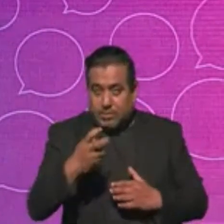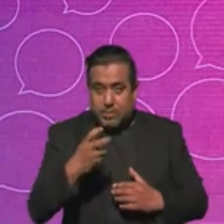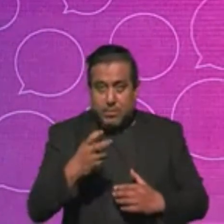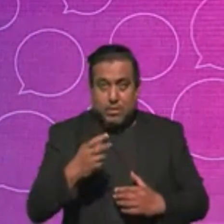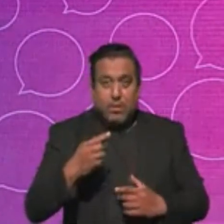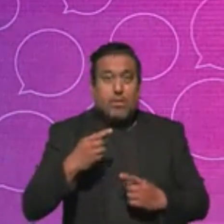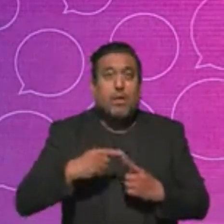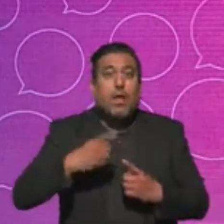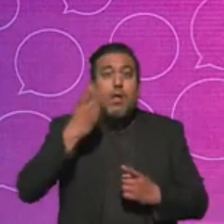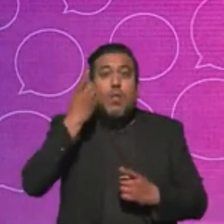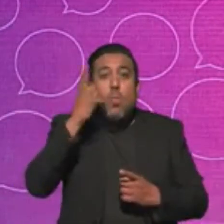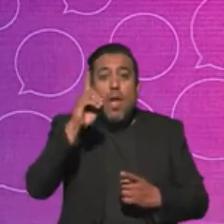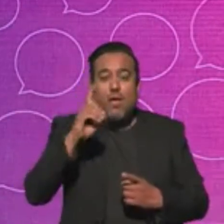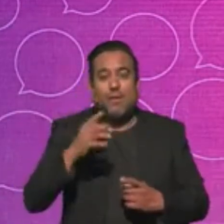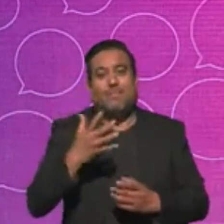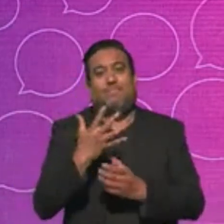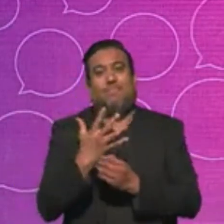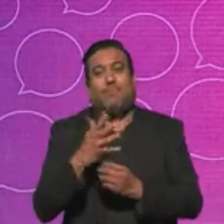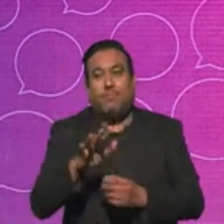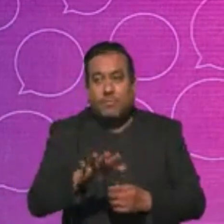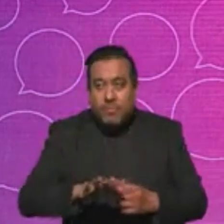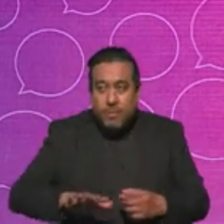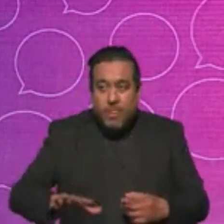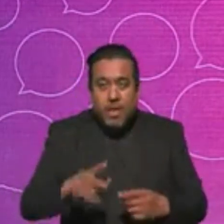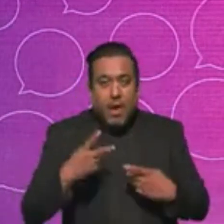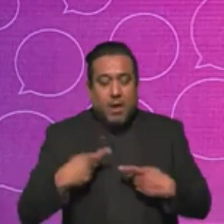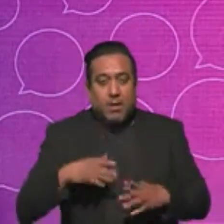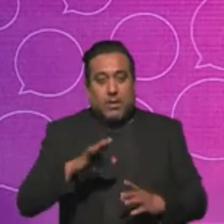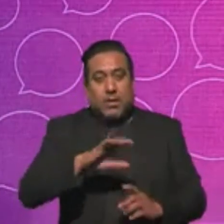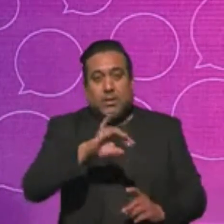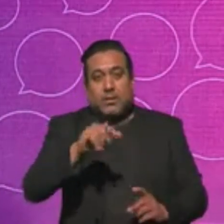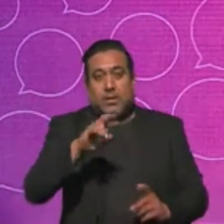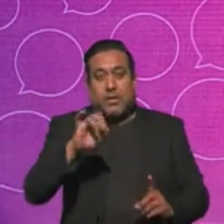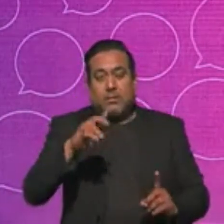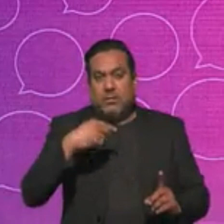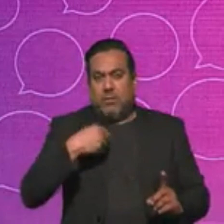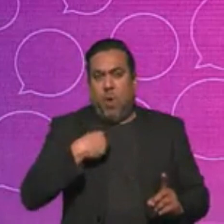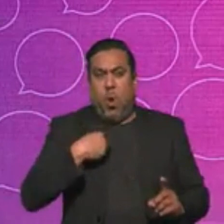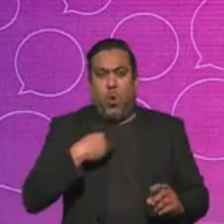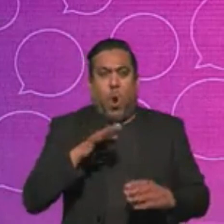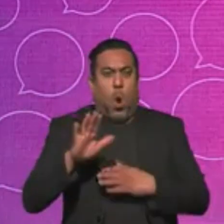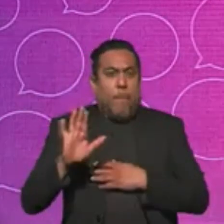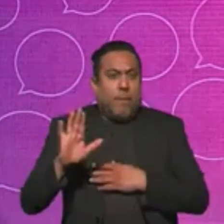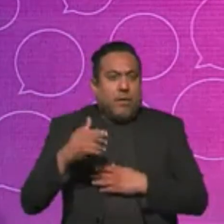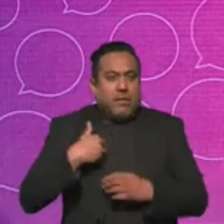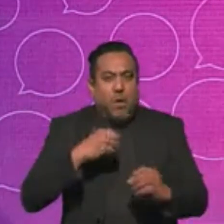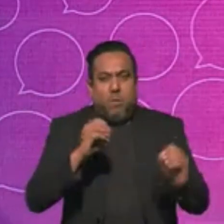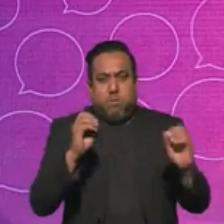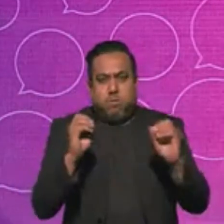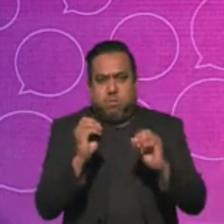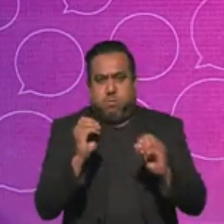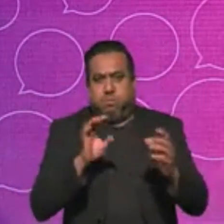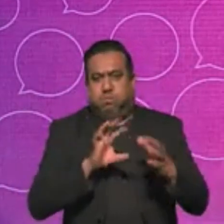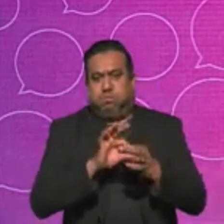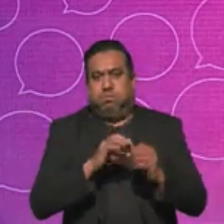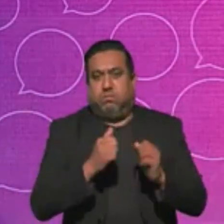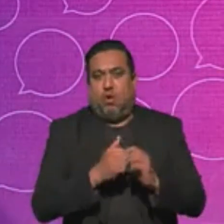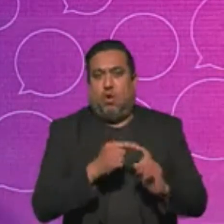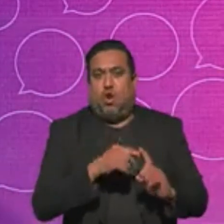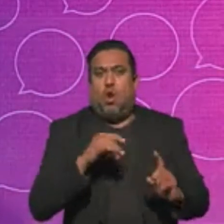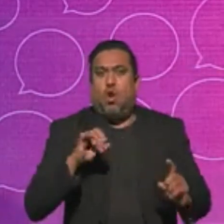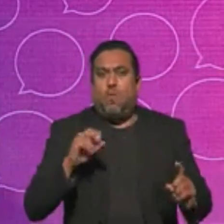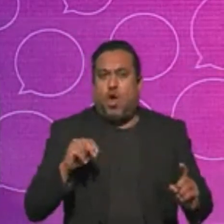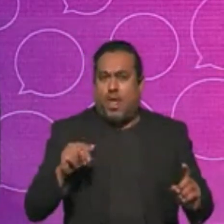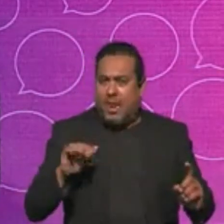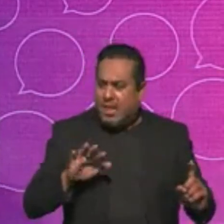es la gente Javier no tengo yo ningún compromiso ninguna vinculación ninguna Alianza con morena por si no sabías en